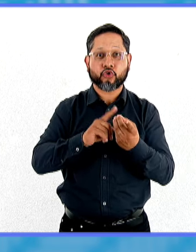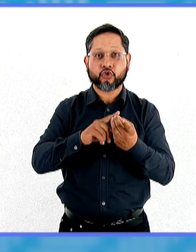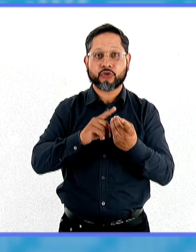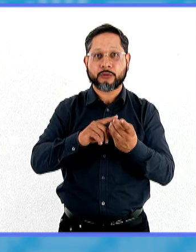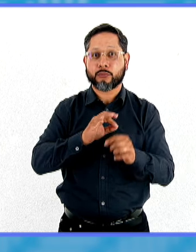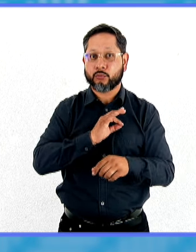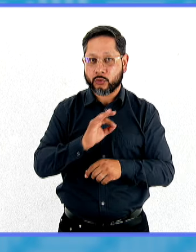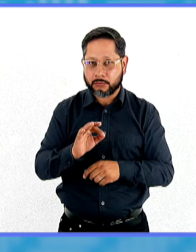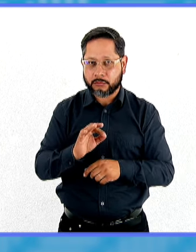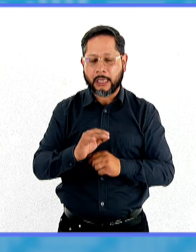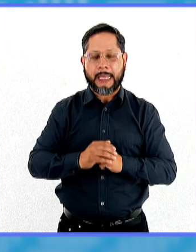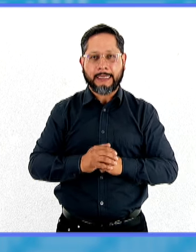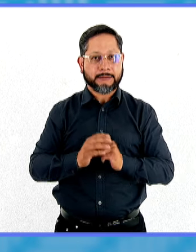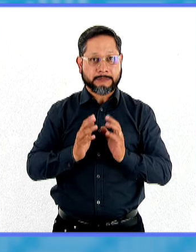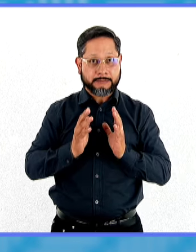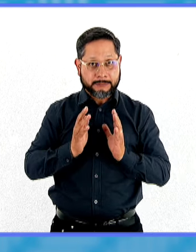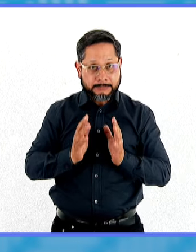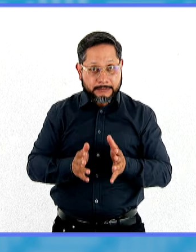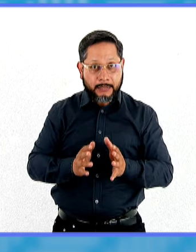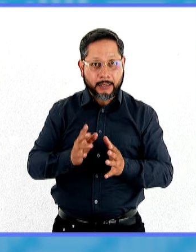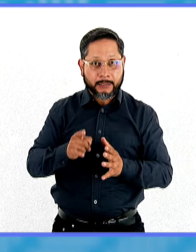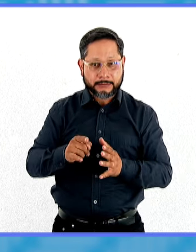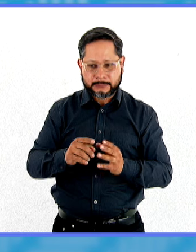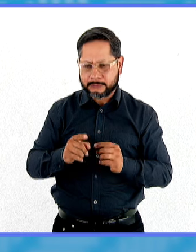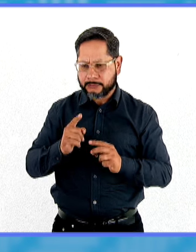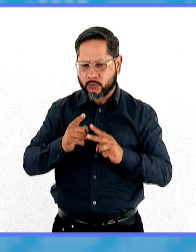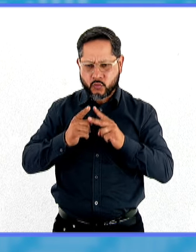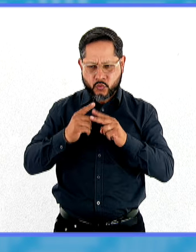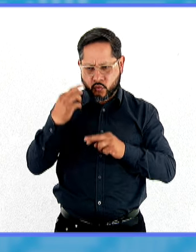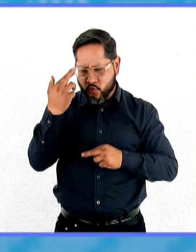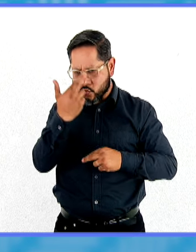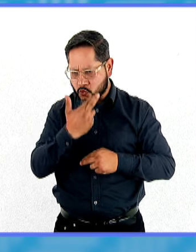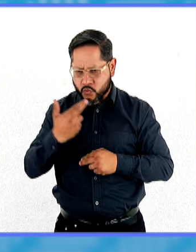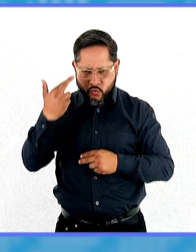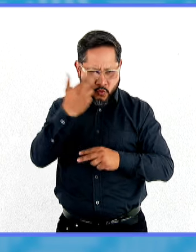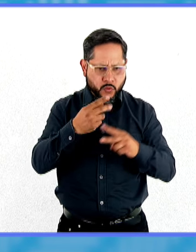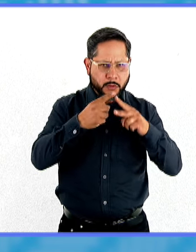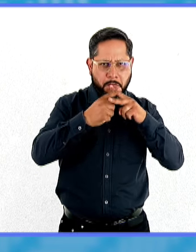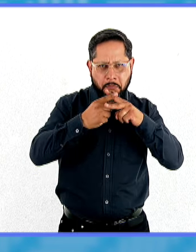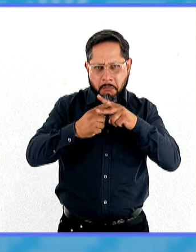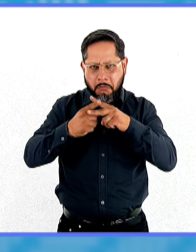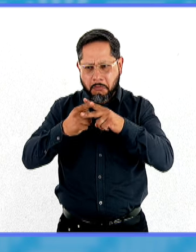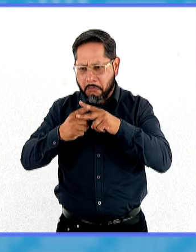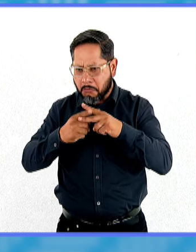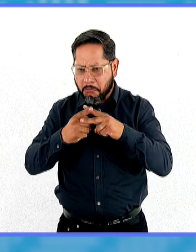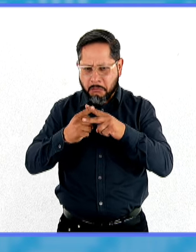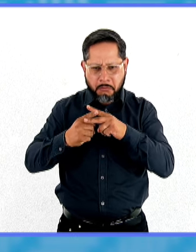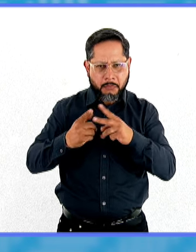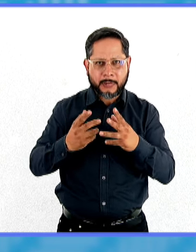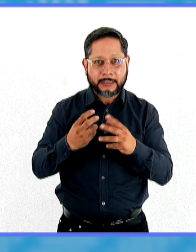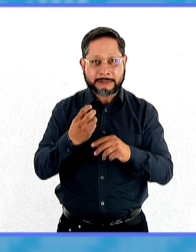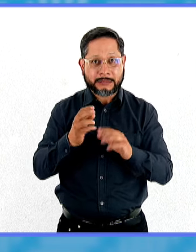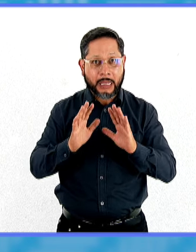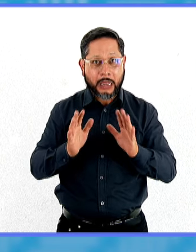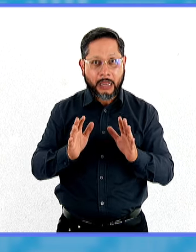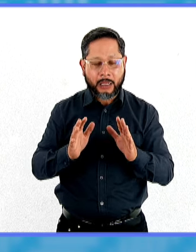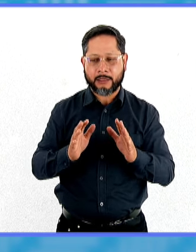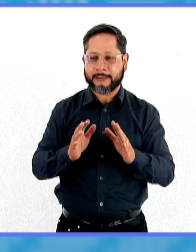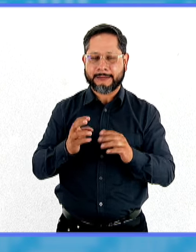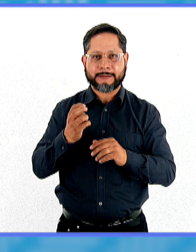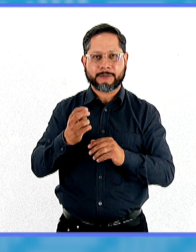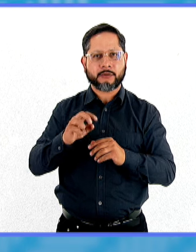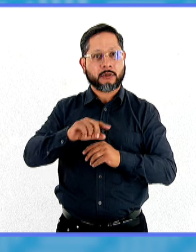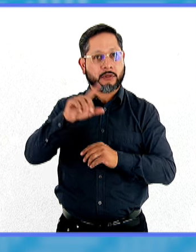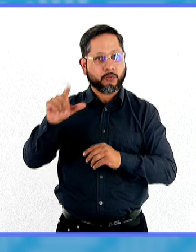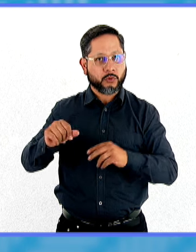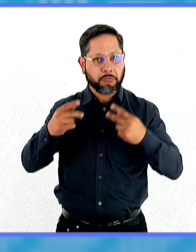se eh generó se construyó ese algoritmo pues tuvimos la oportunidad de poder mostrarlo a